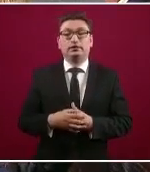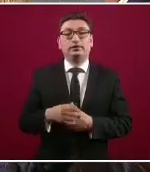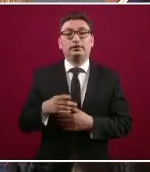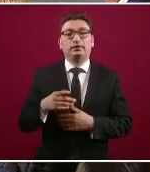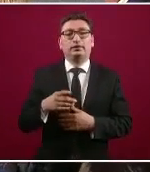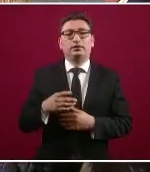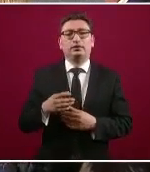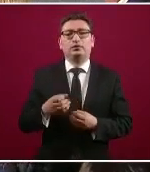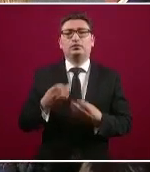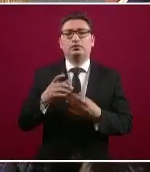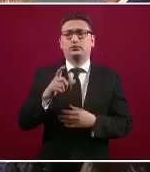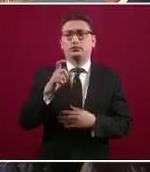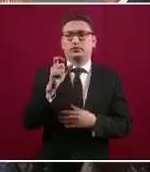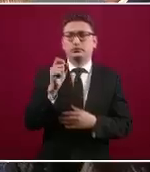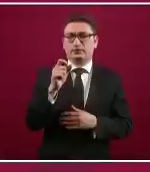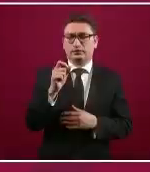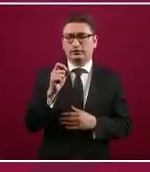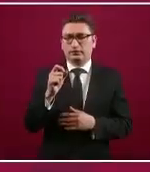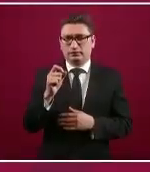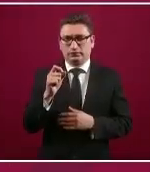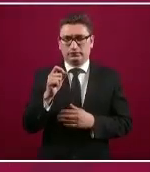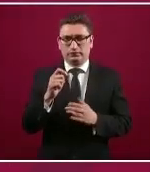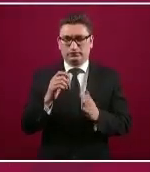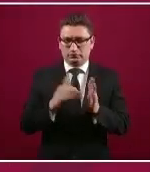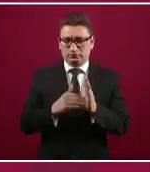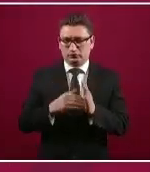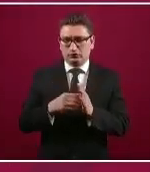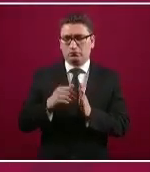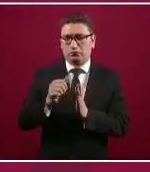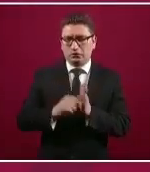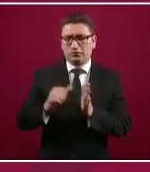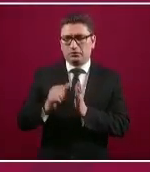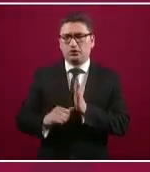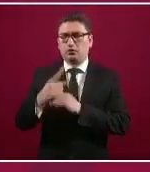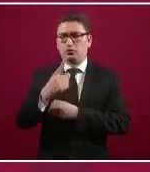Son 20,000 pesos mensuales durante un año,